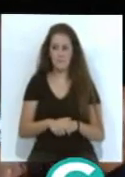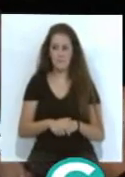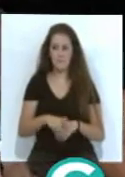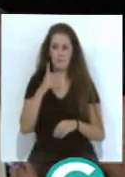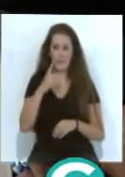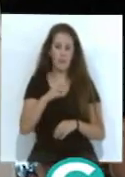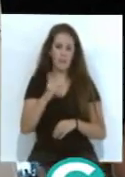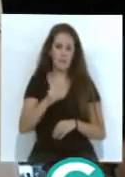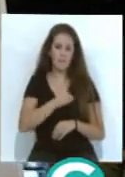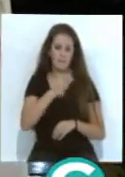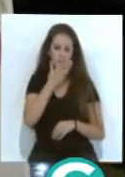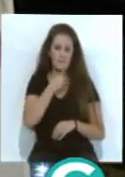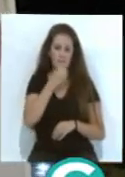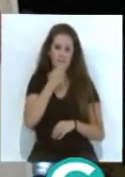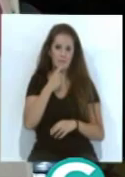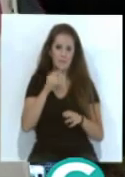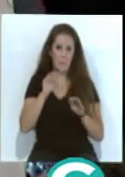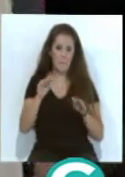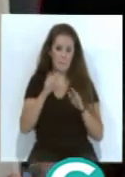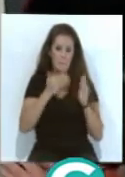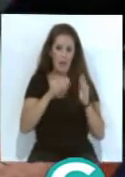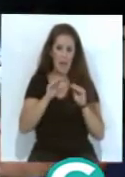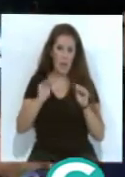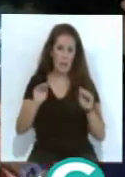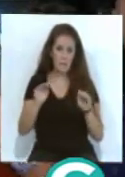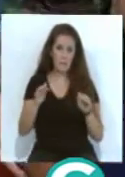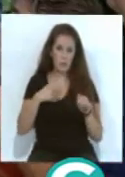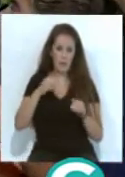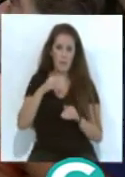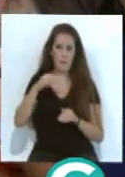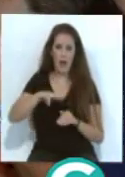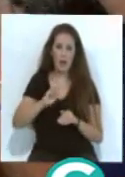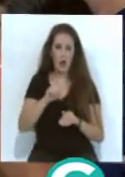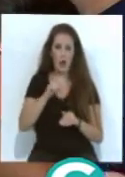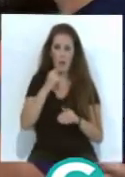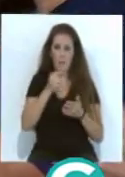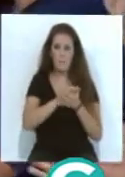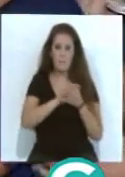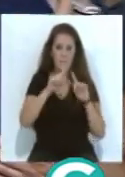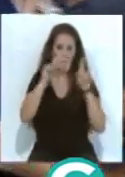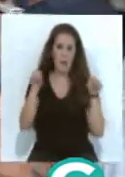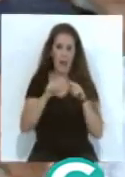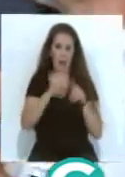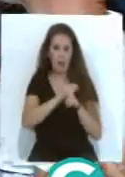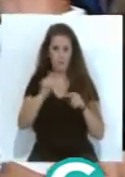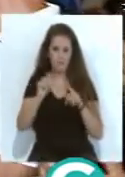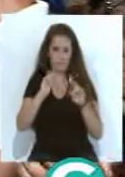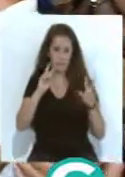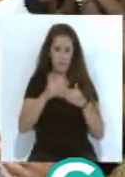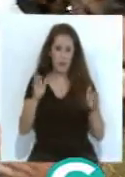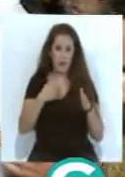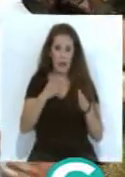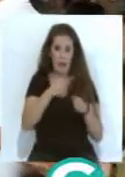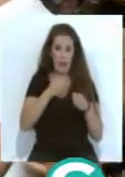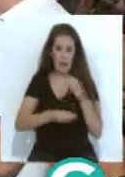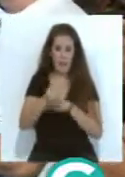Emotivo homenaje de Puntales a Manolo Cornejo. La Asociación de Vecinos descubre una placa dedicada a su vecino en la calle donde nació